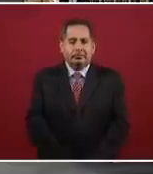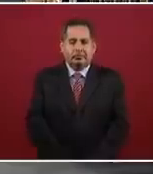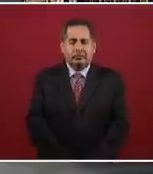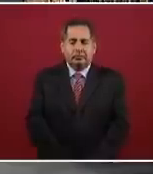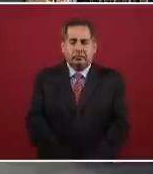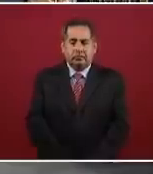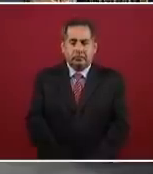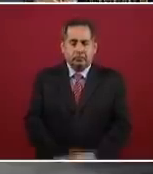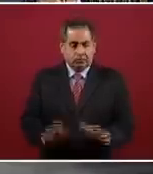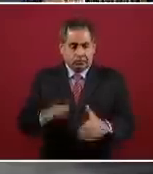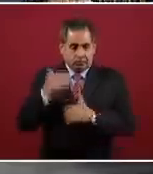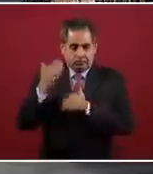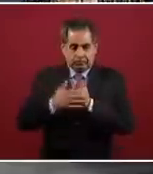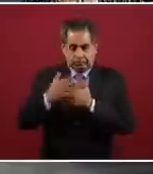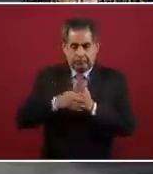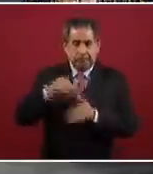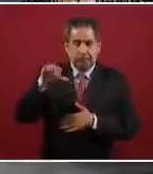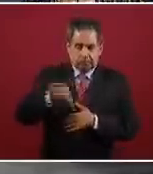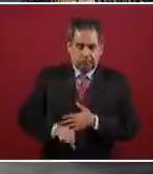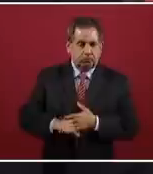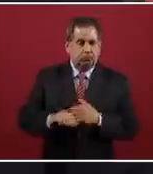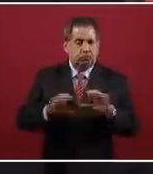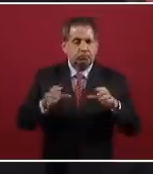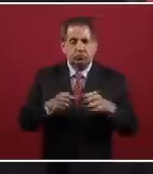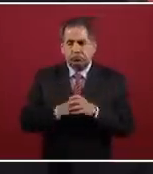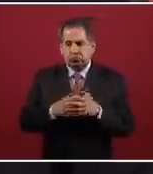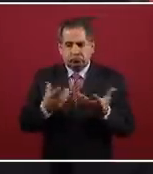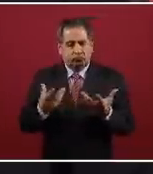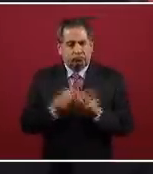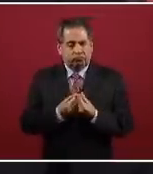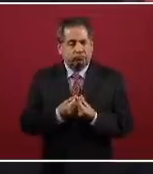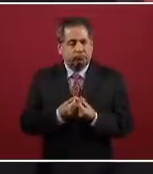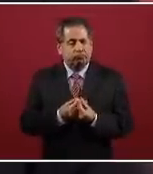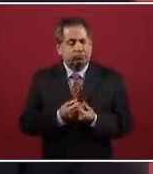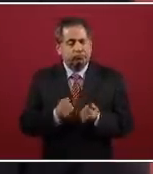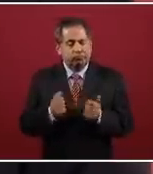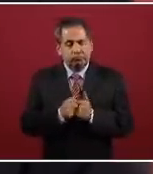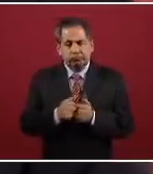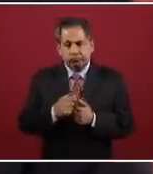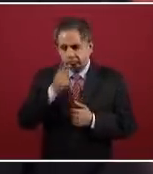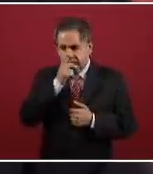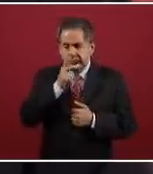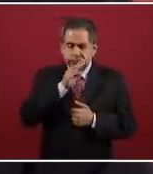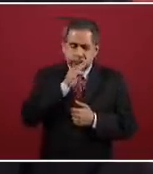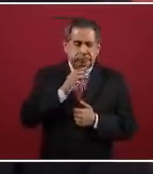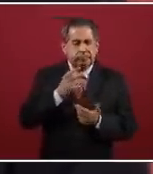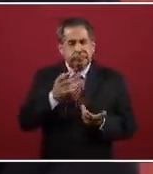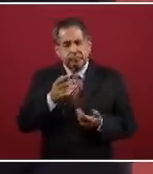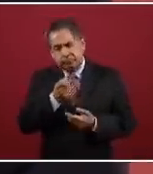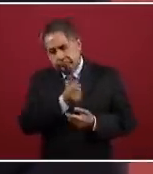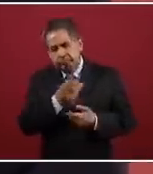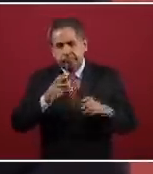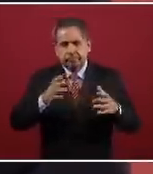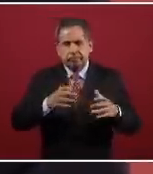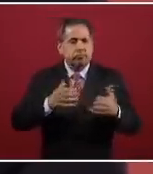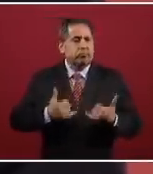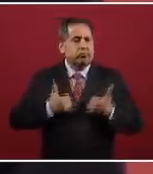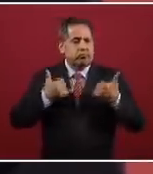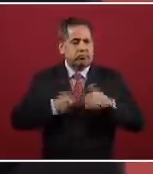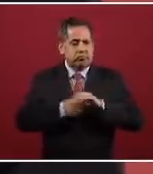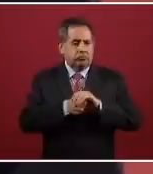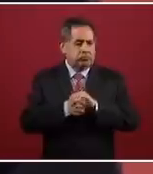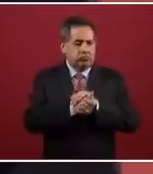Vamos a reunirnos hoy con los padres, madres de los jóvenes